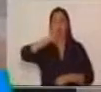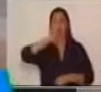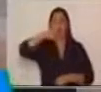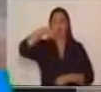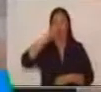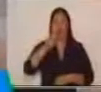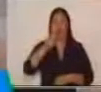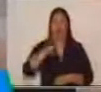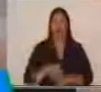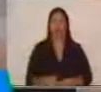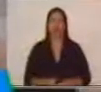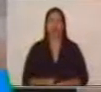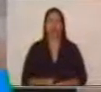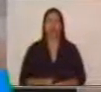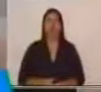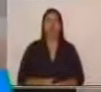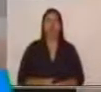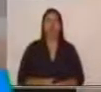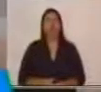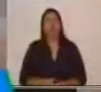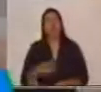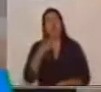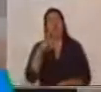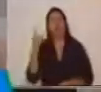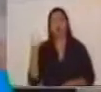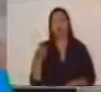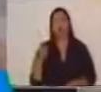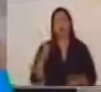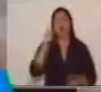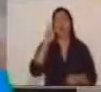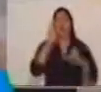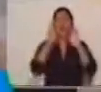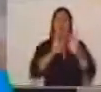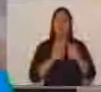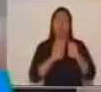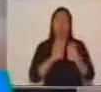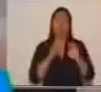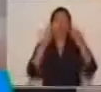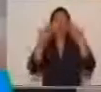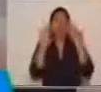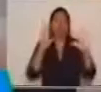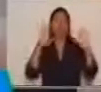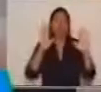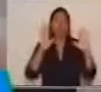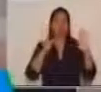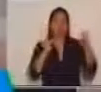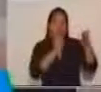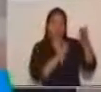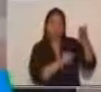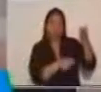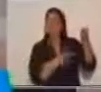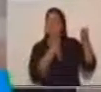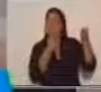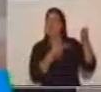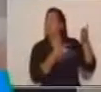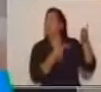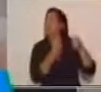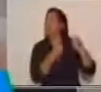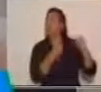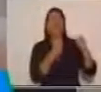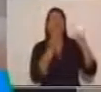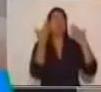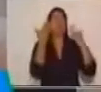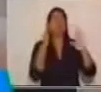un personaje que en ese momento se determinó anónimo. Tomemos en cuenta también que en la clase posterior vamos a comprender por